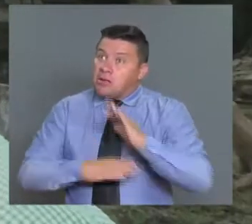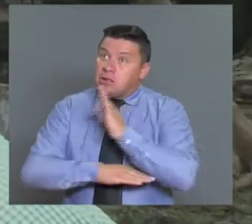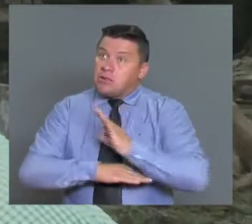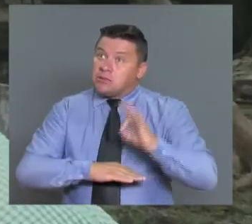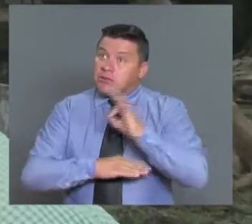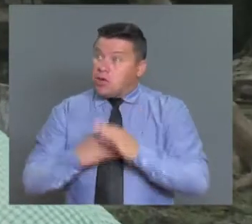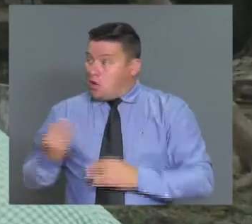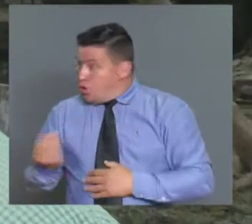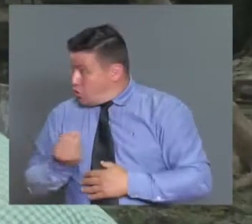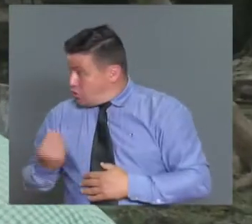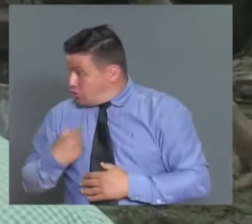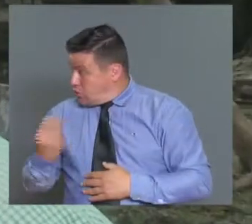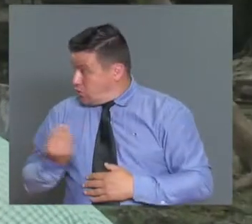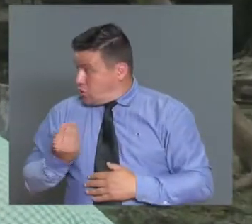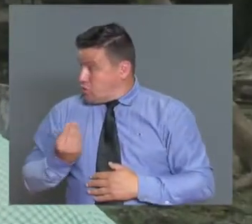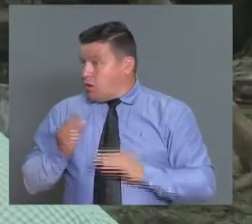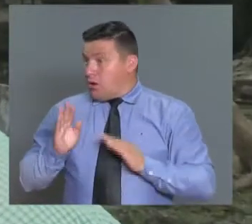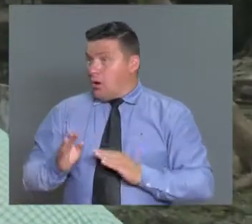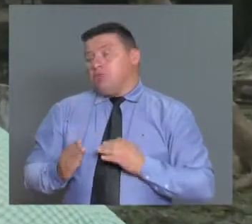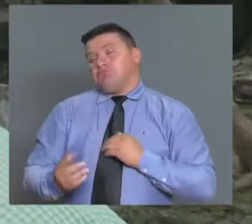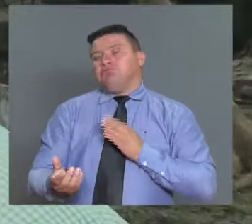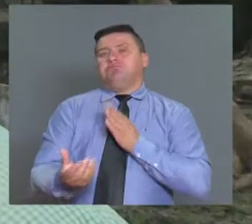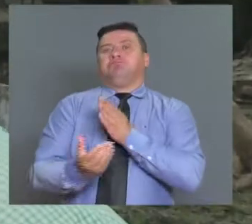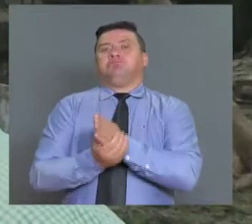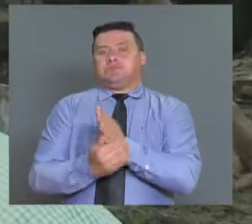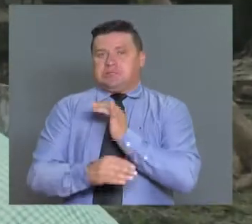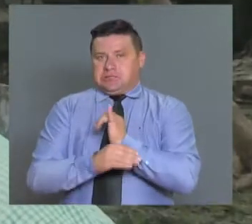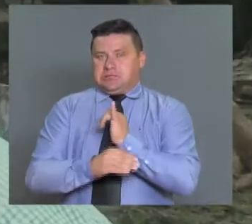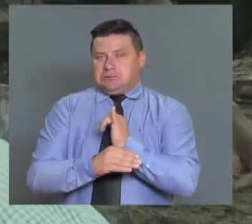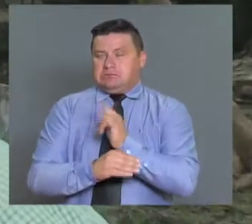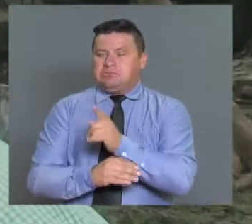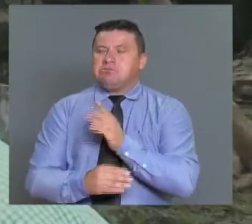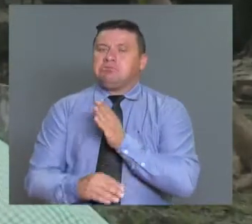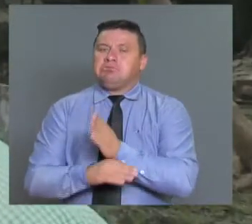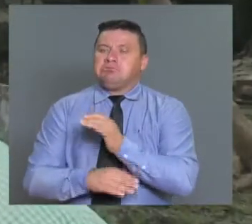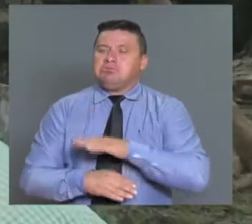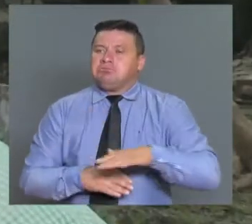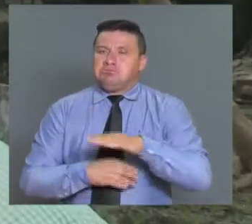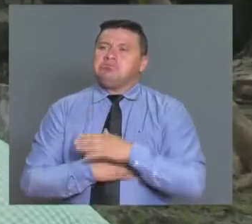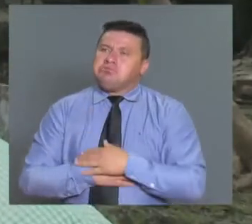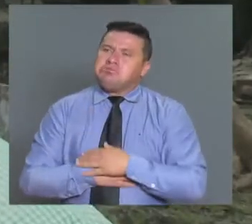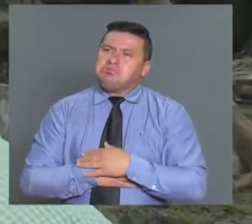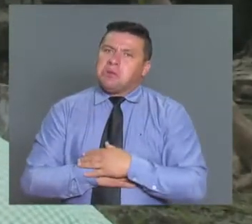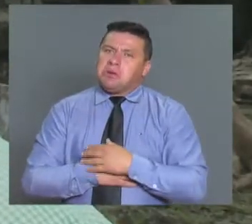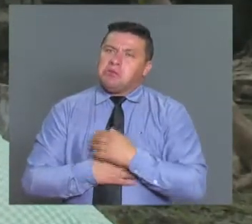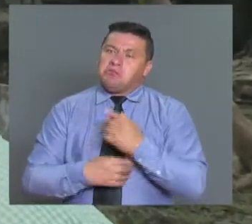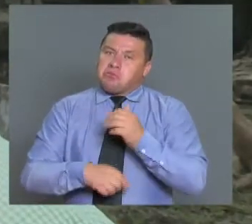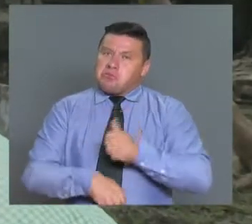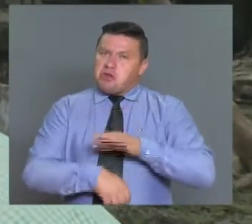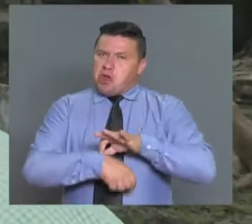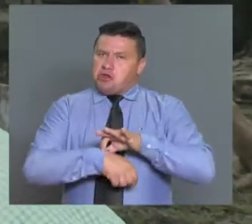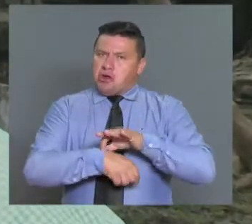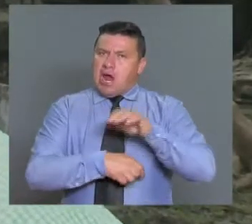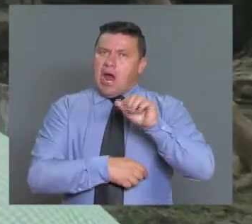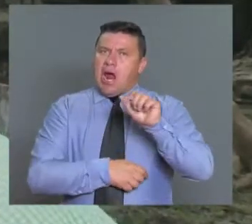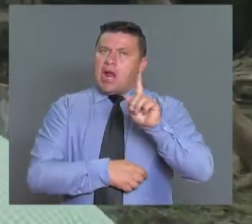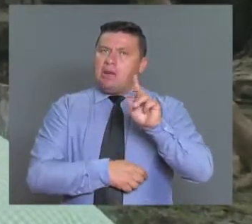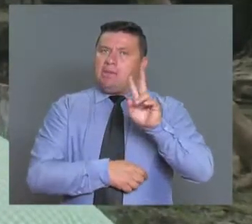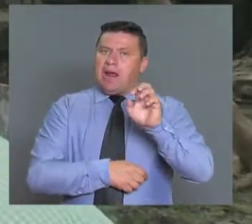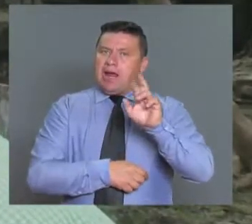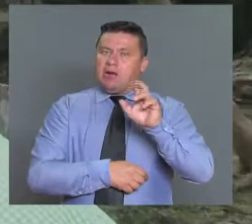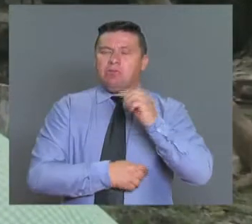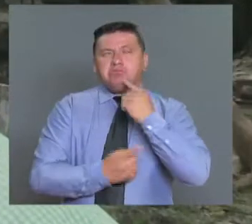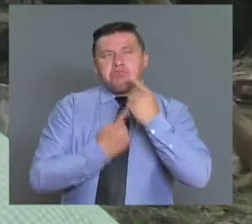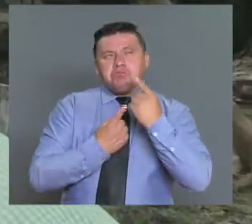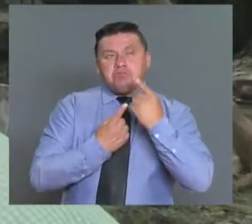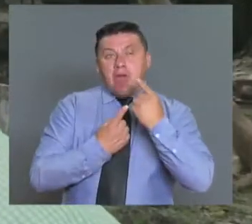los concejales y me acerqué a la institución, a la territorial, y hablé directamente con el doctor Albeiro, y con